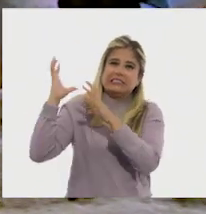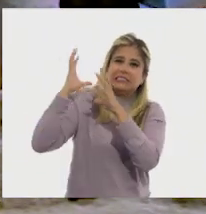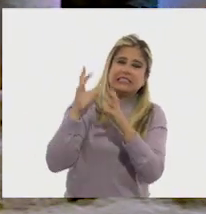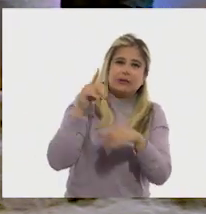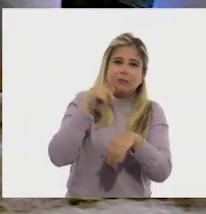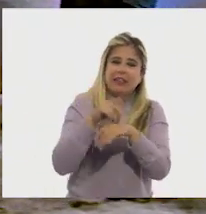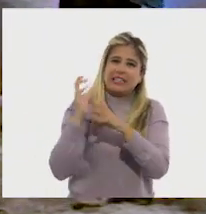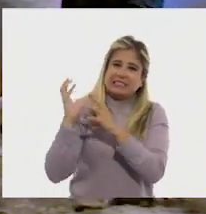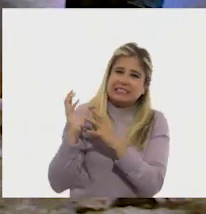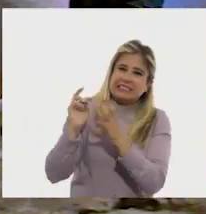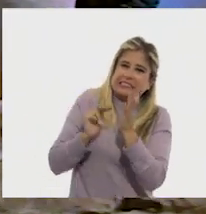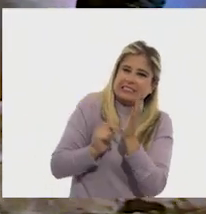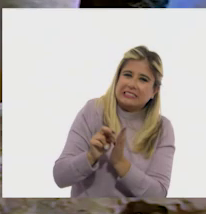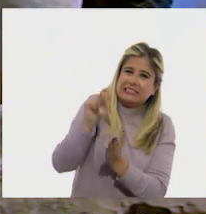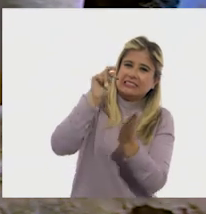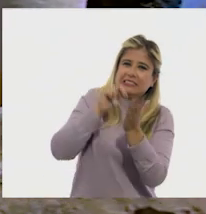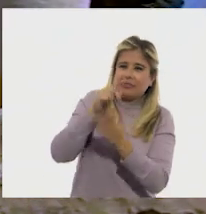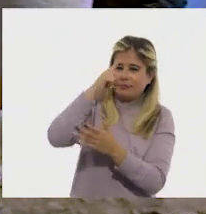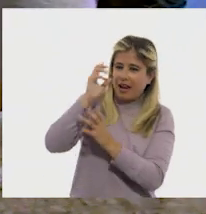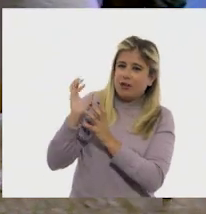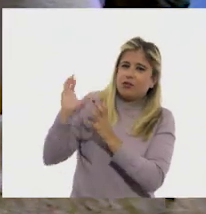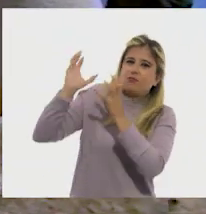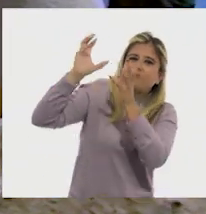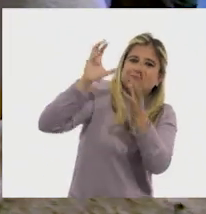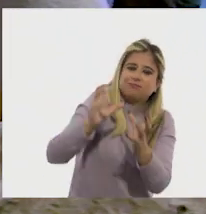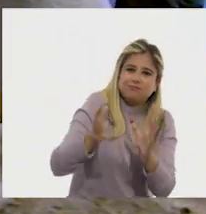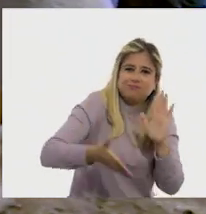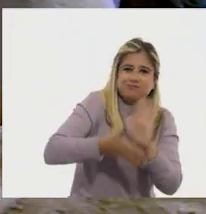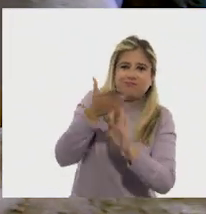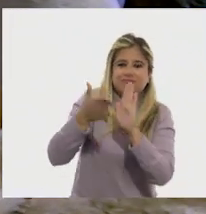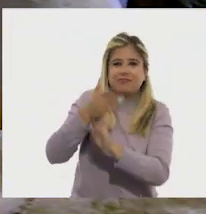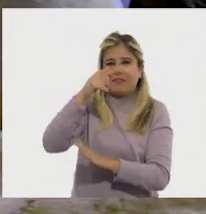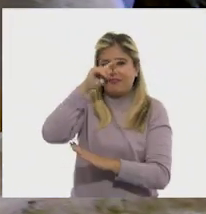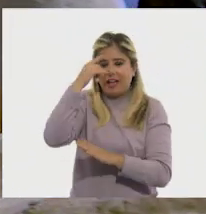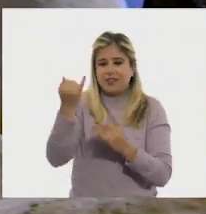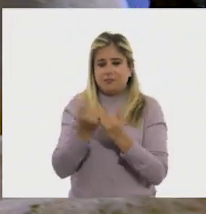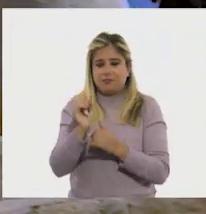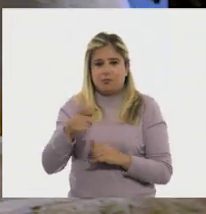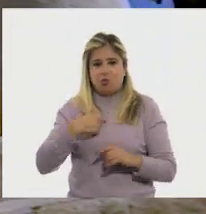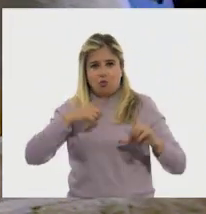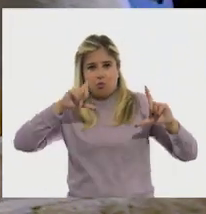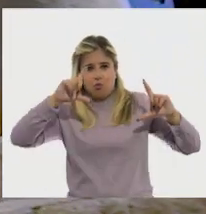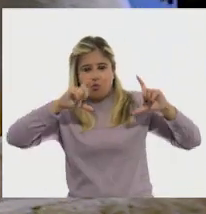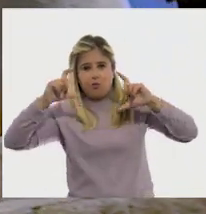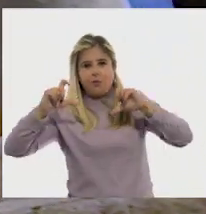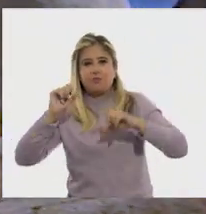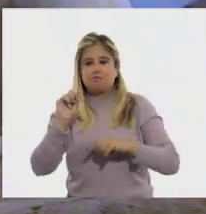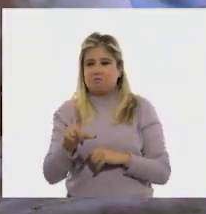para llegar a la cima, con la facilidad con la que yo cargo mi cámara.